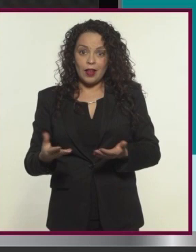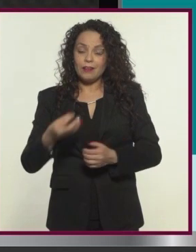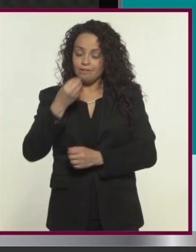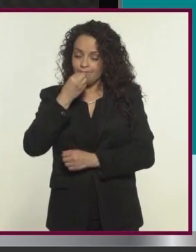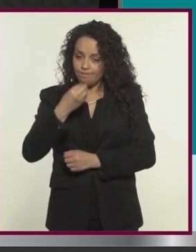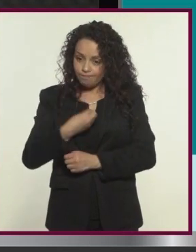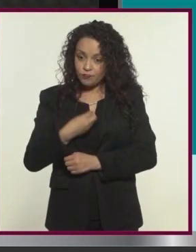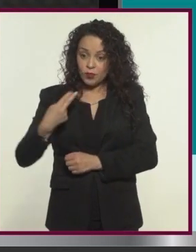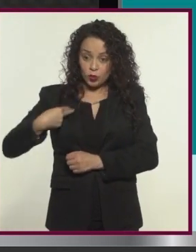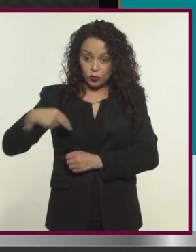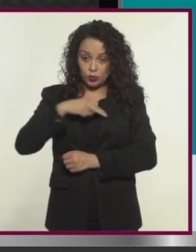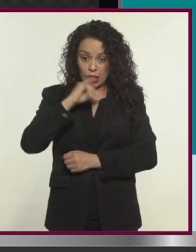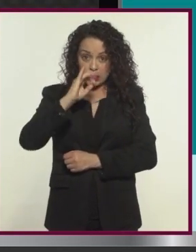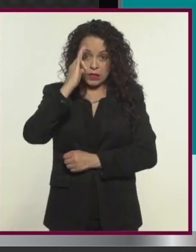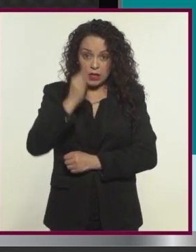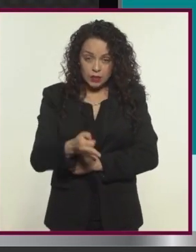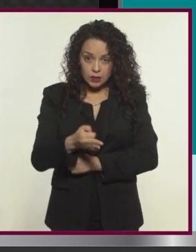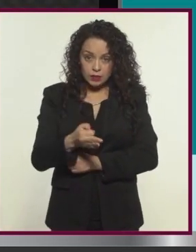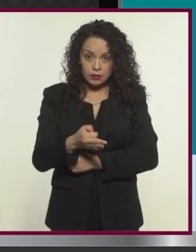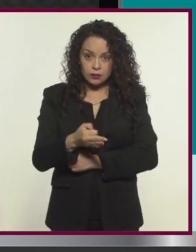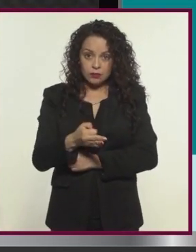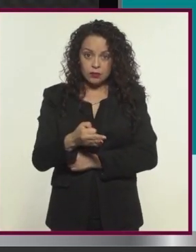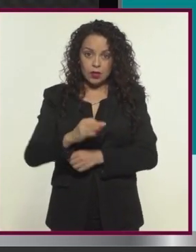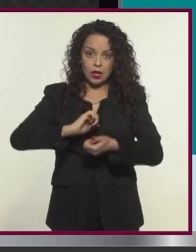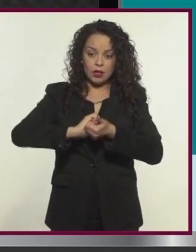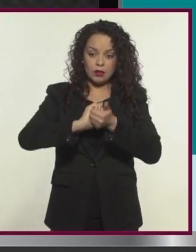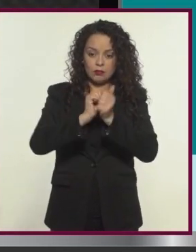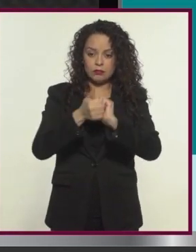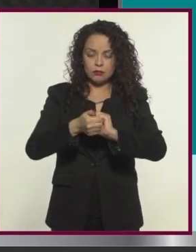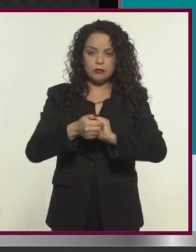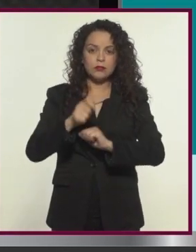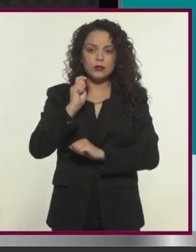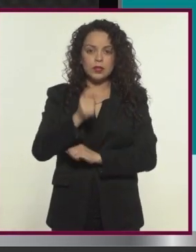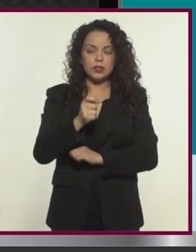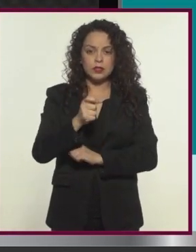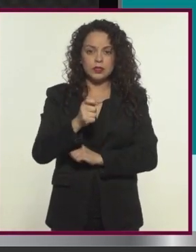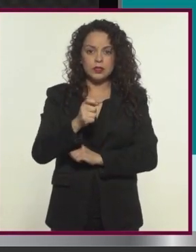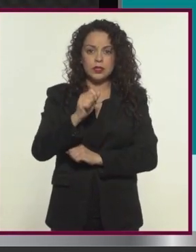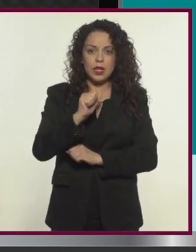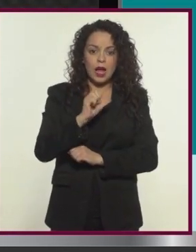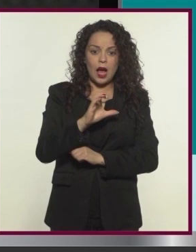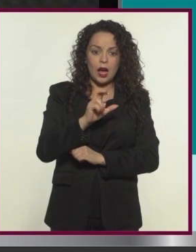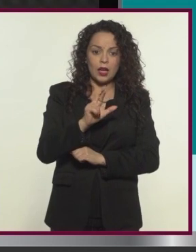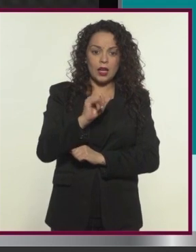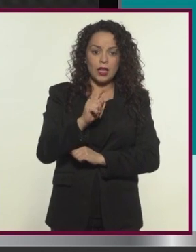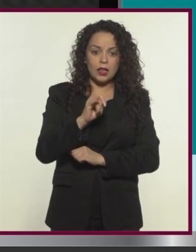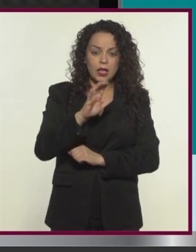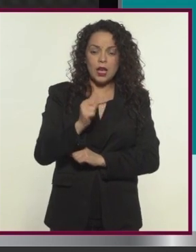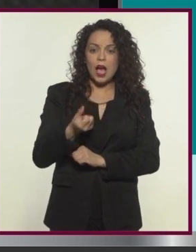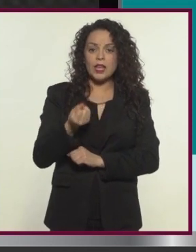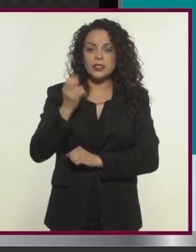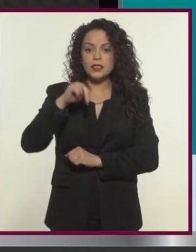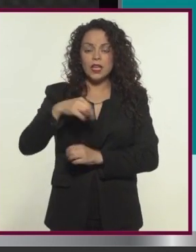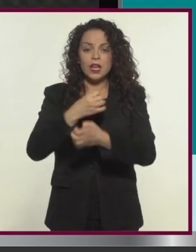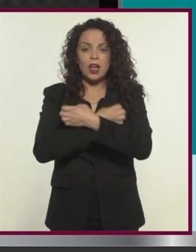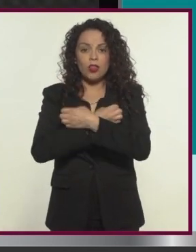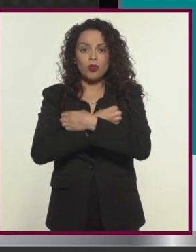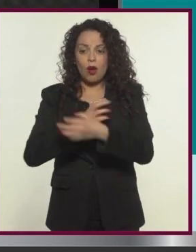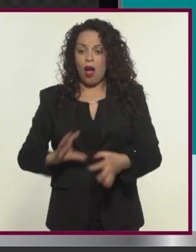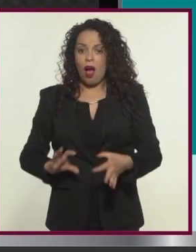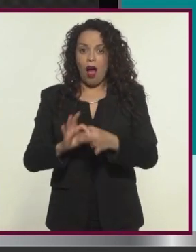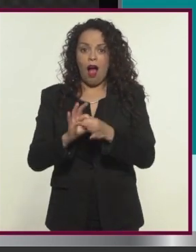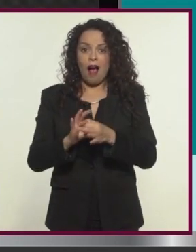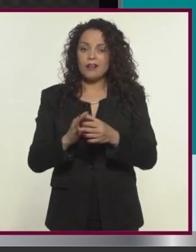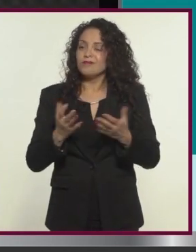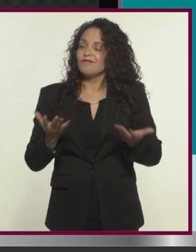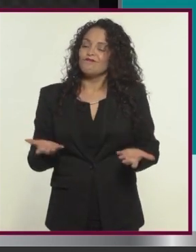entonces, si enfrentamos esa transición de forma acrítica, si enfrentamos esa transición sin una educación pertinente,